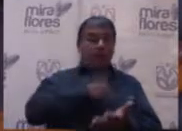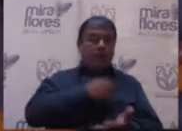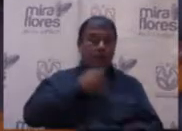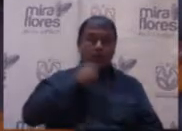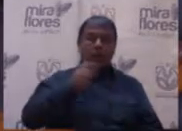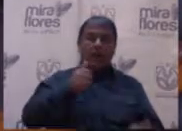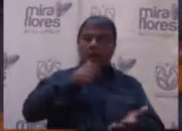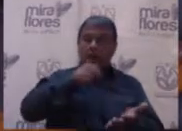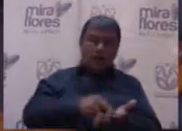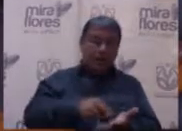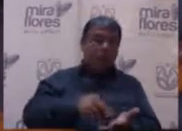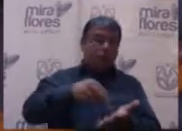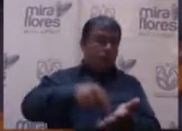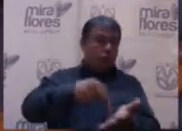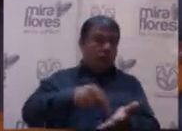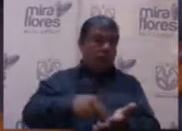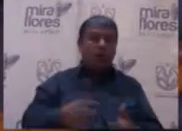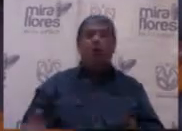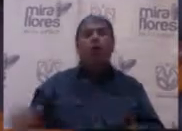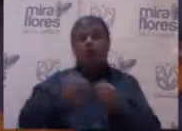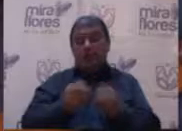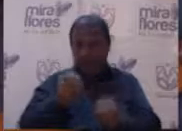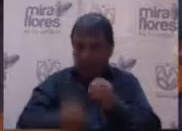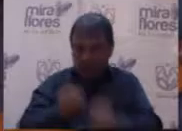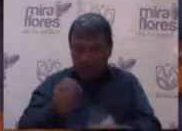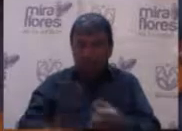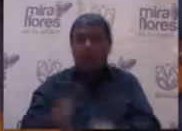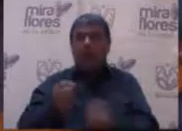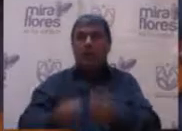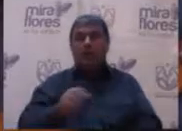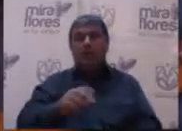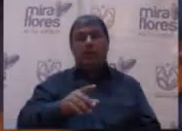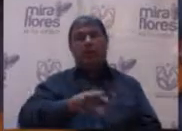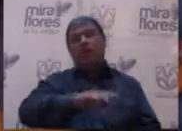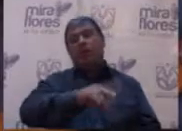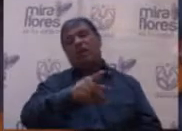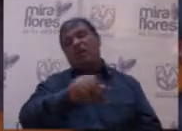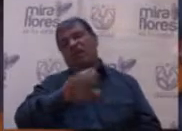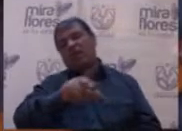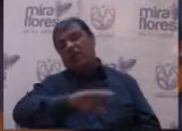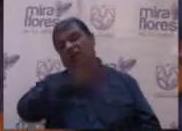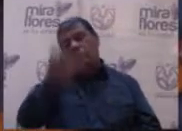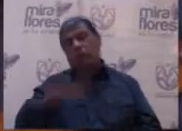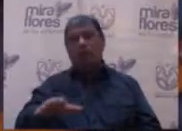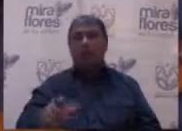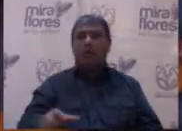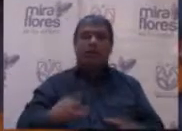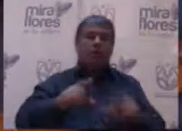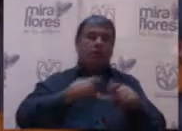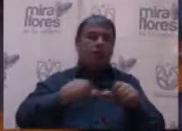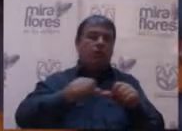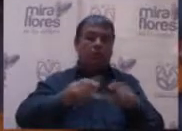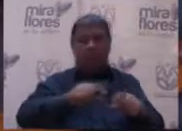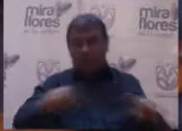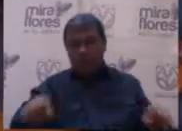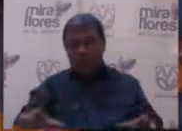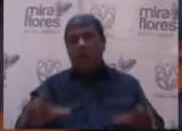lo mismo otra vez. Reparación de mi vehículo, camioneta Kia Sportage, de placa número